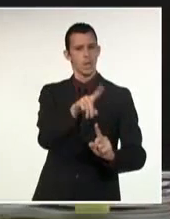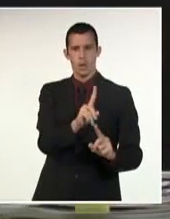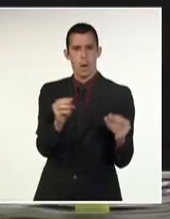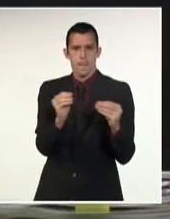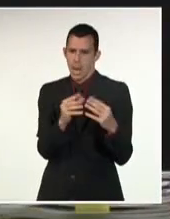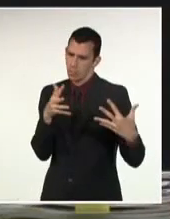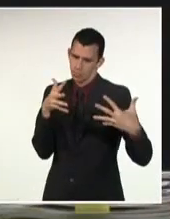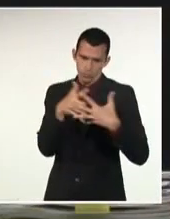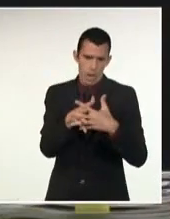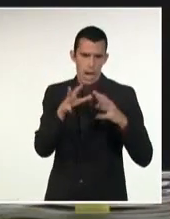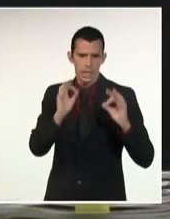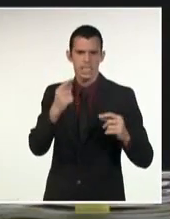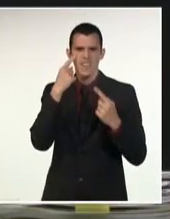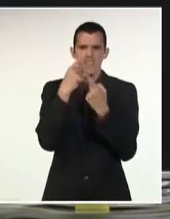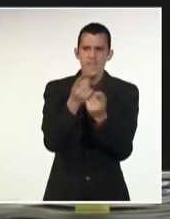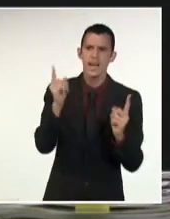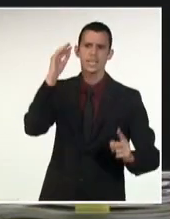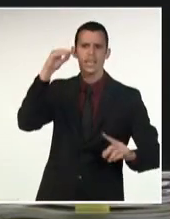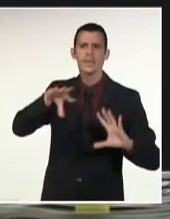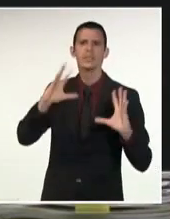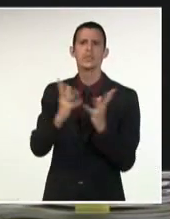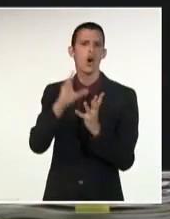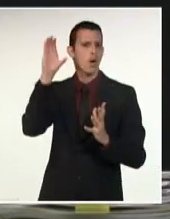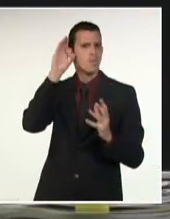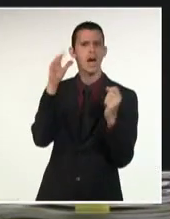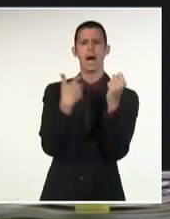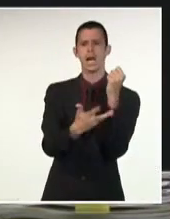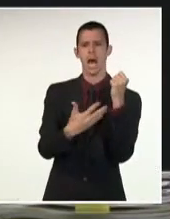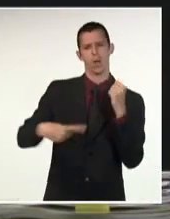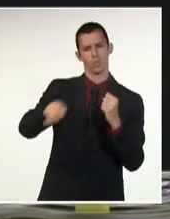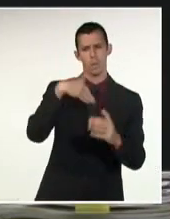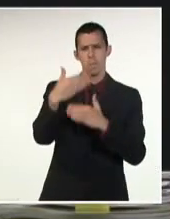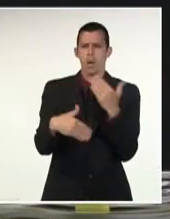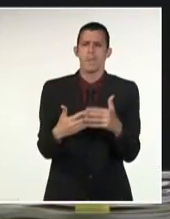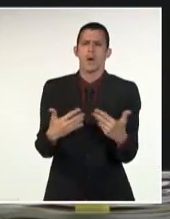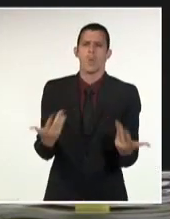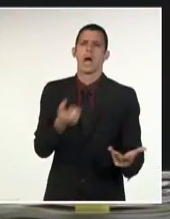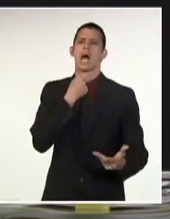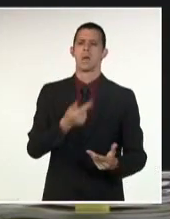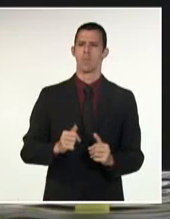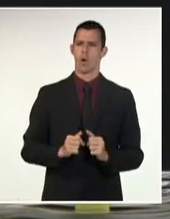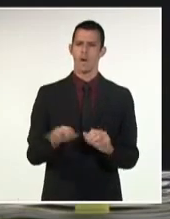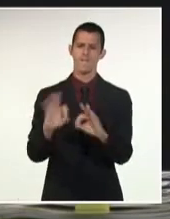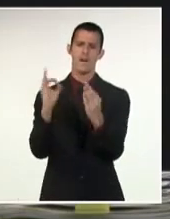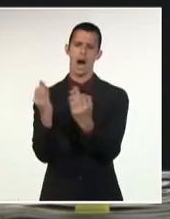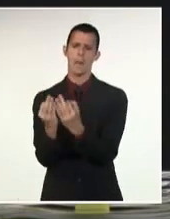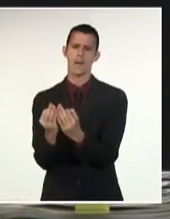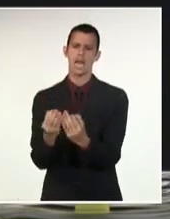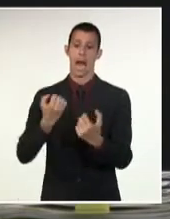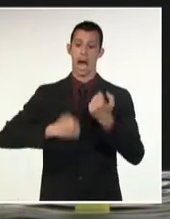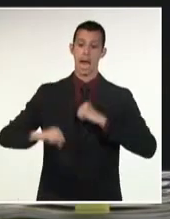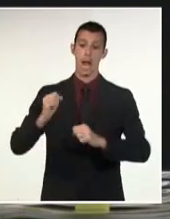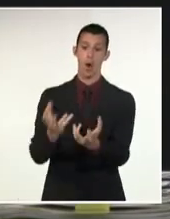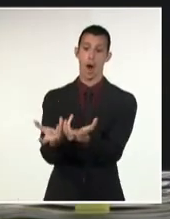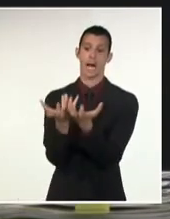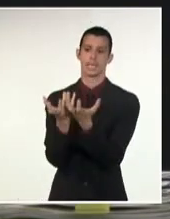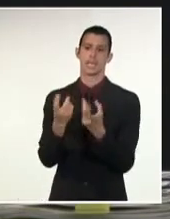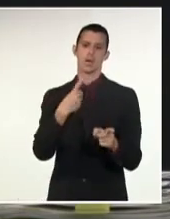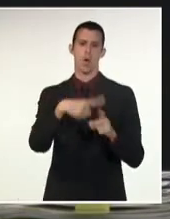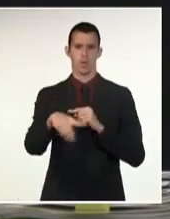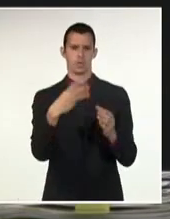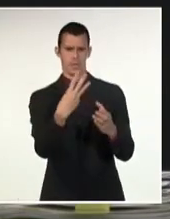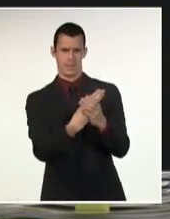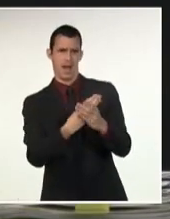la atención a las familias en situación de vulnerabilidad. El habernos adentrado a tantas